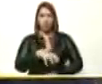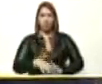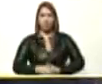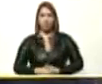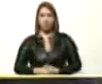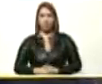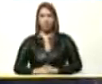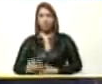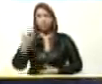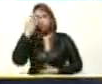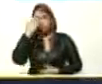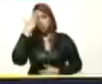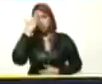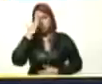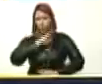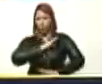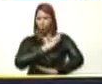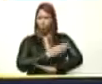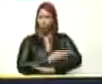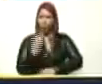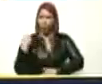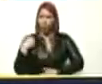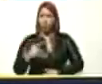sabemos, de la fuerza, que tenemos,